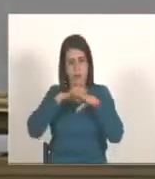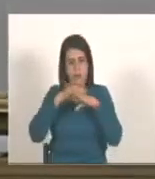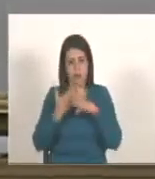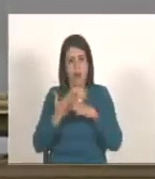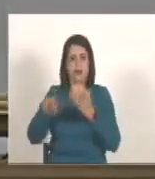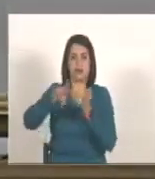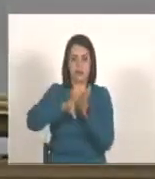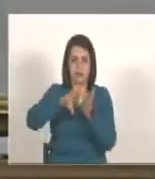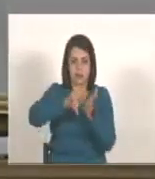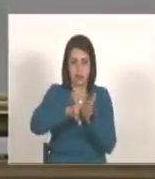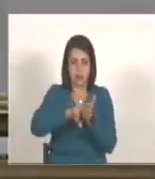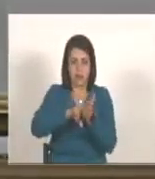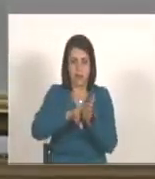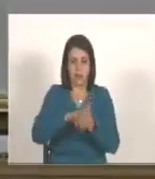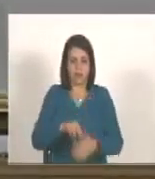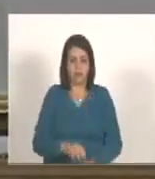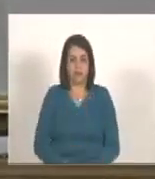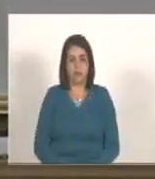la repetición.